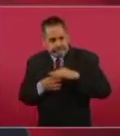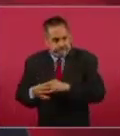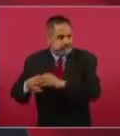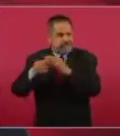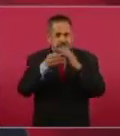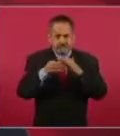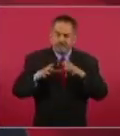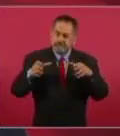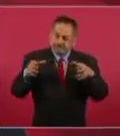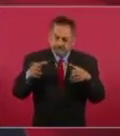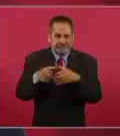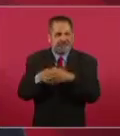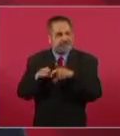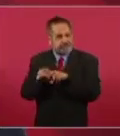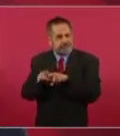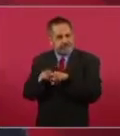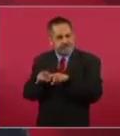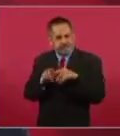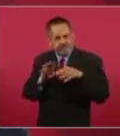de hermanarnos